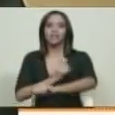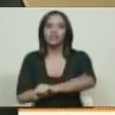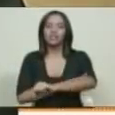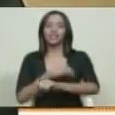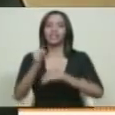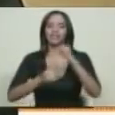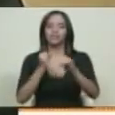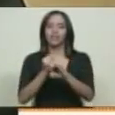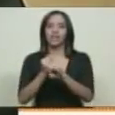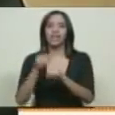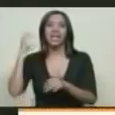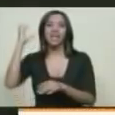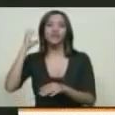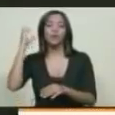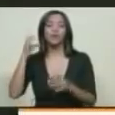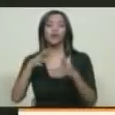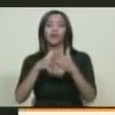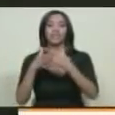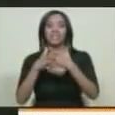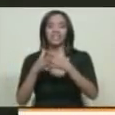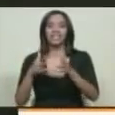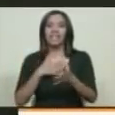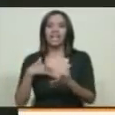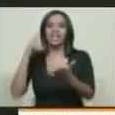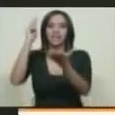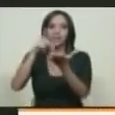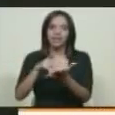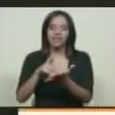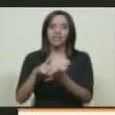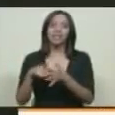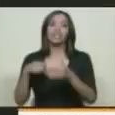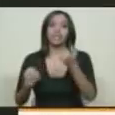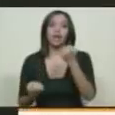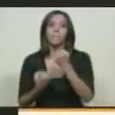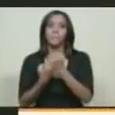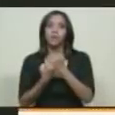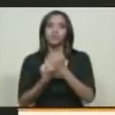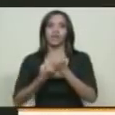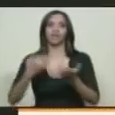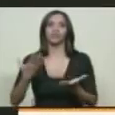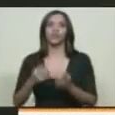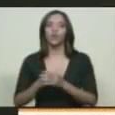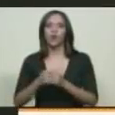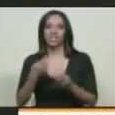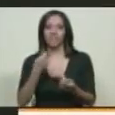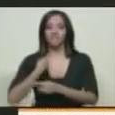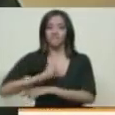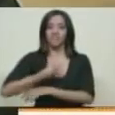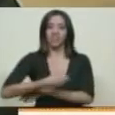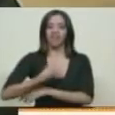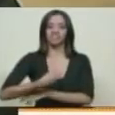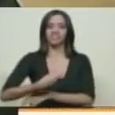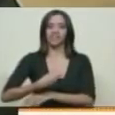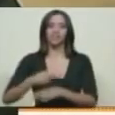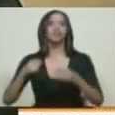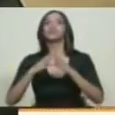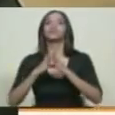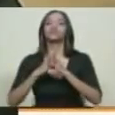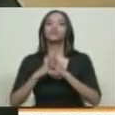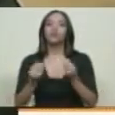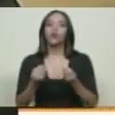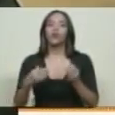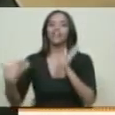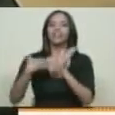norteamericanos, que quieren venir y que están apoyando y son realmente los que están financiando todo el